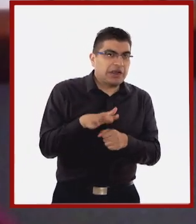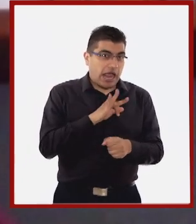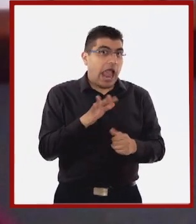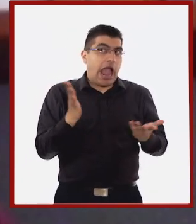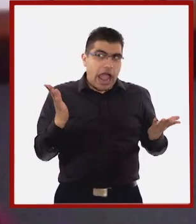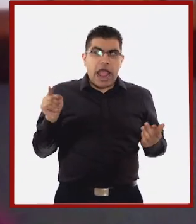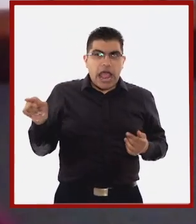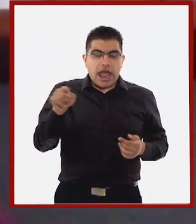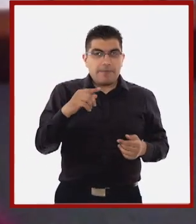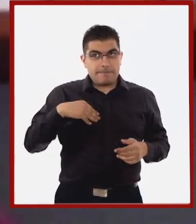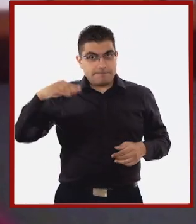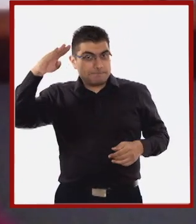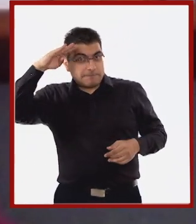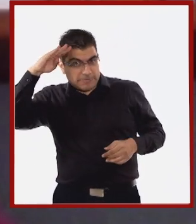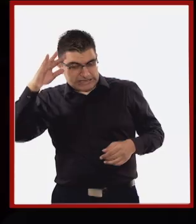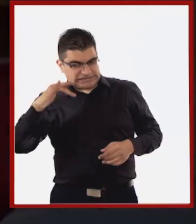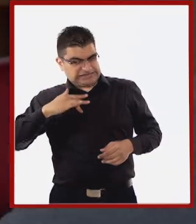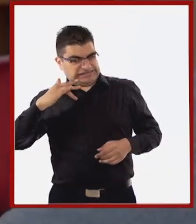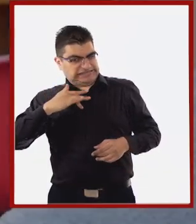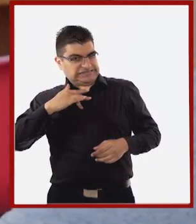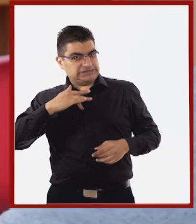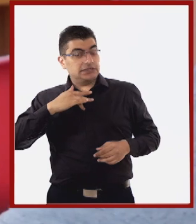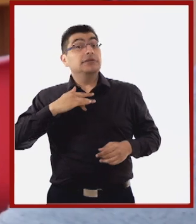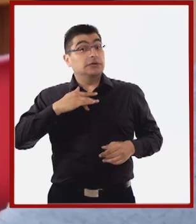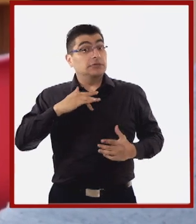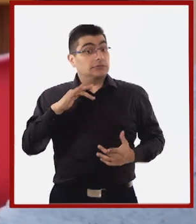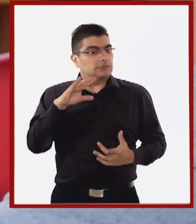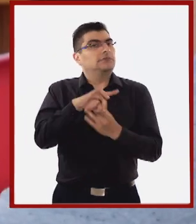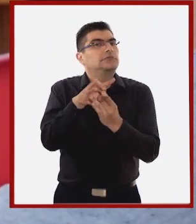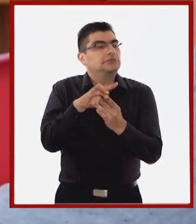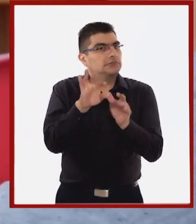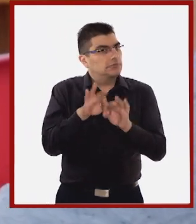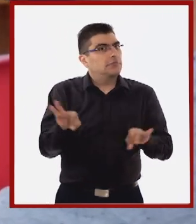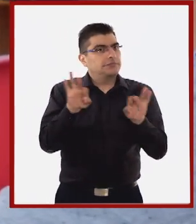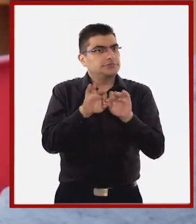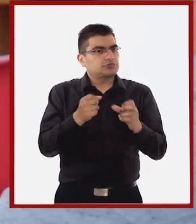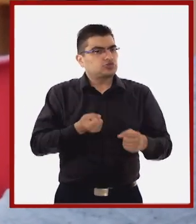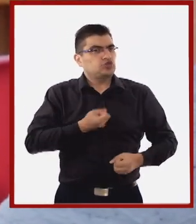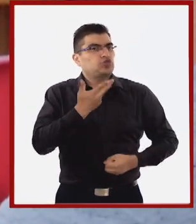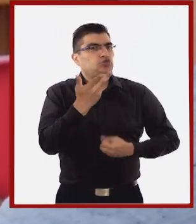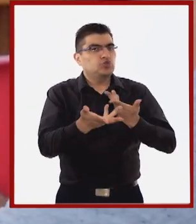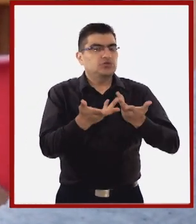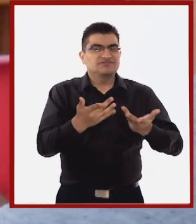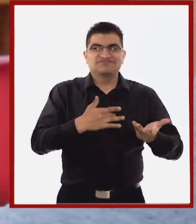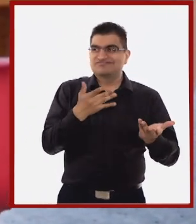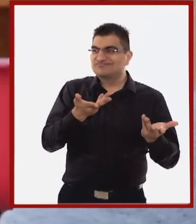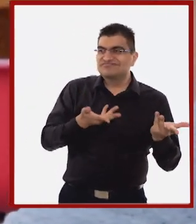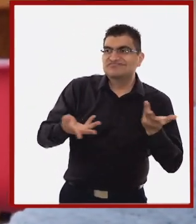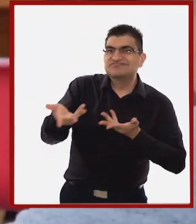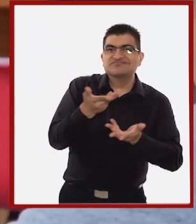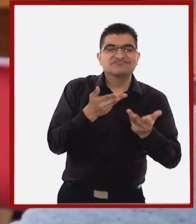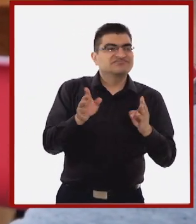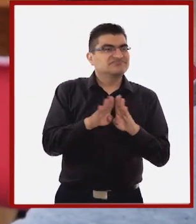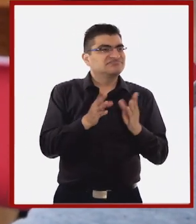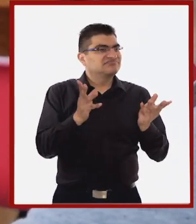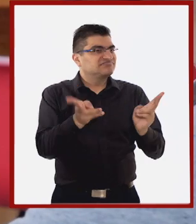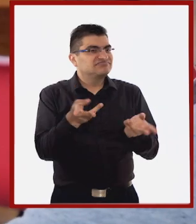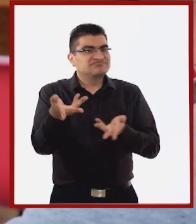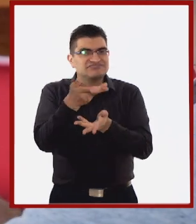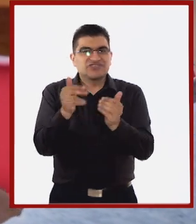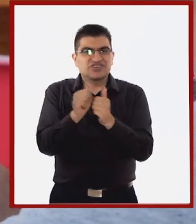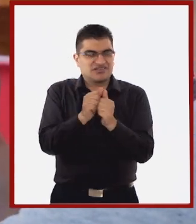pensar y sentir cobran sentido al comunicarse y al utilizar la lengua, ¿no? Y al vivir